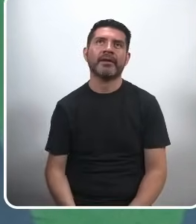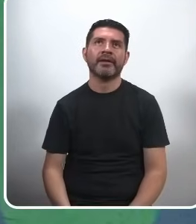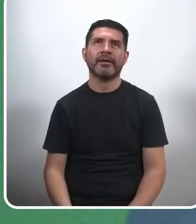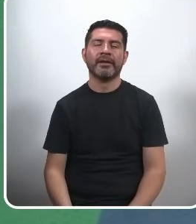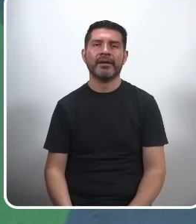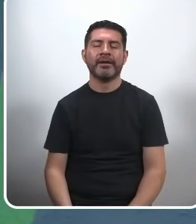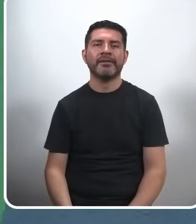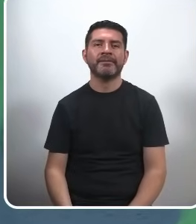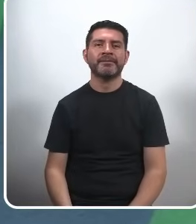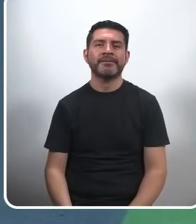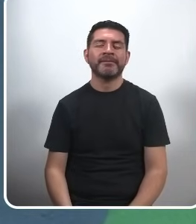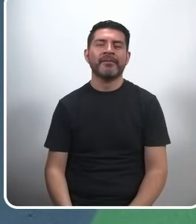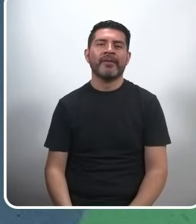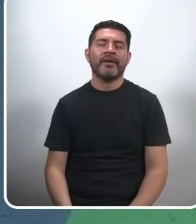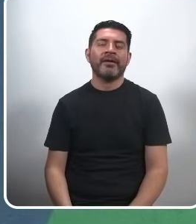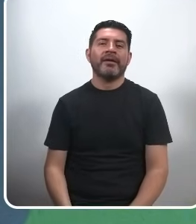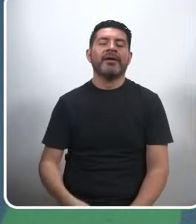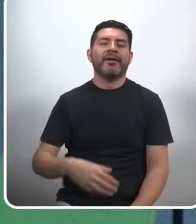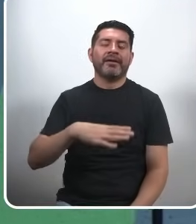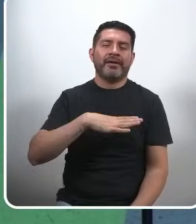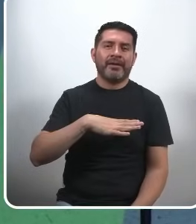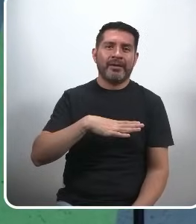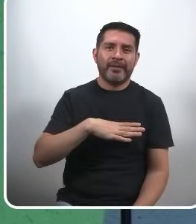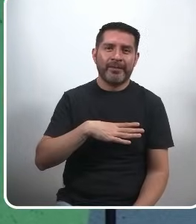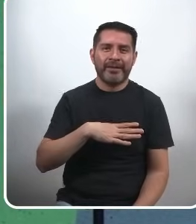otros ahí como buitres, ¿verdad?